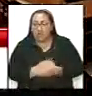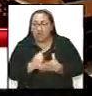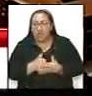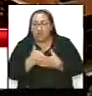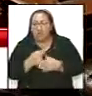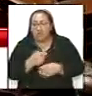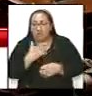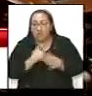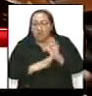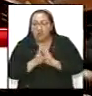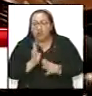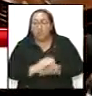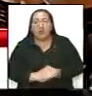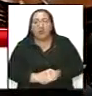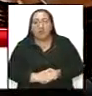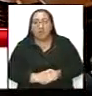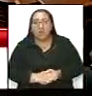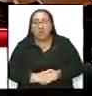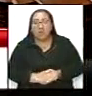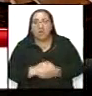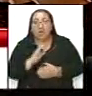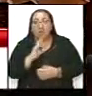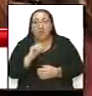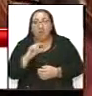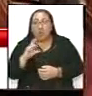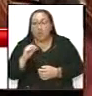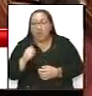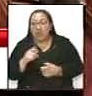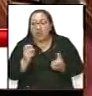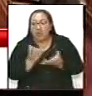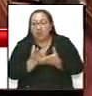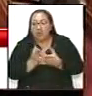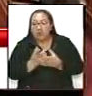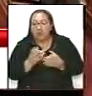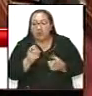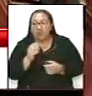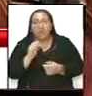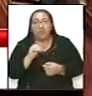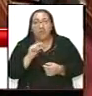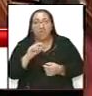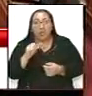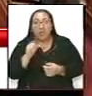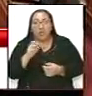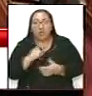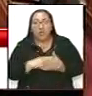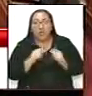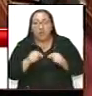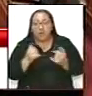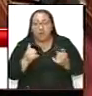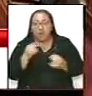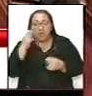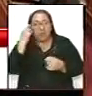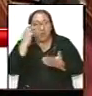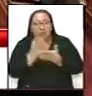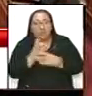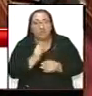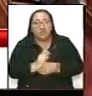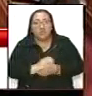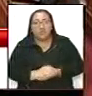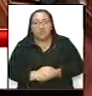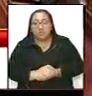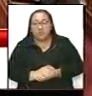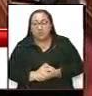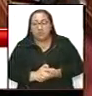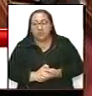superar el bullying. Muy preocupante lo del bullying en los colegios. El congresista Humberto Morales advirtió que la actual política educativa está en